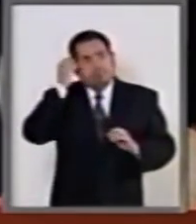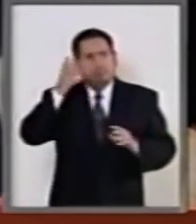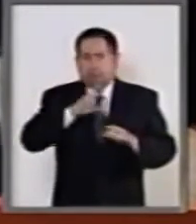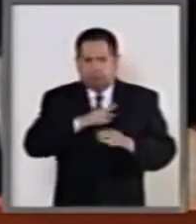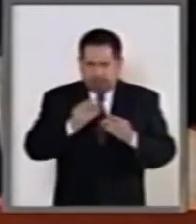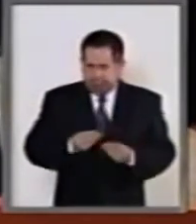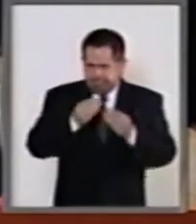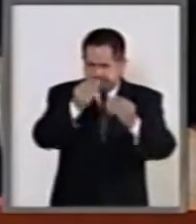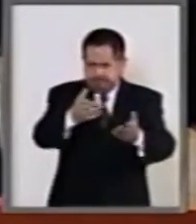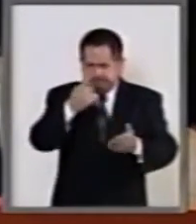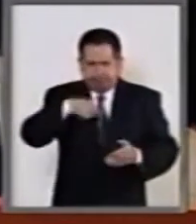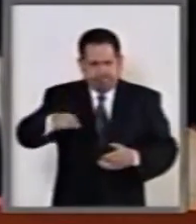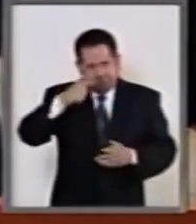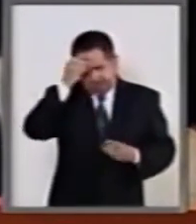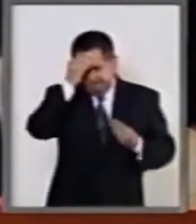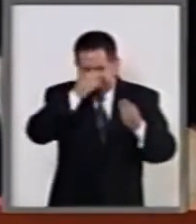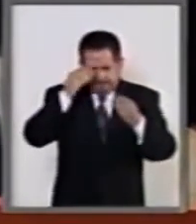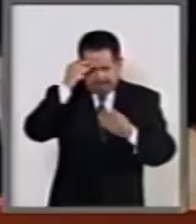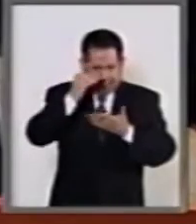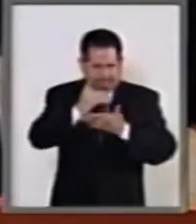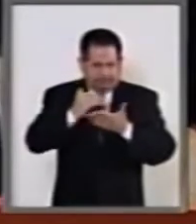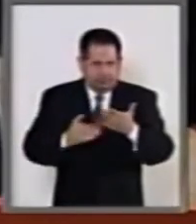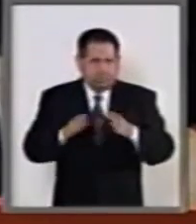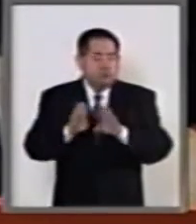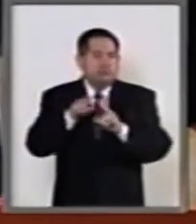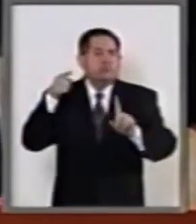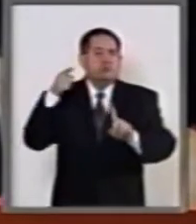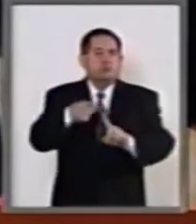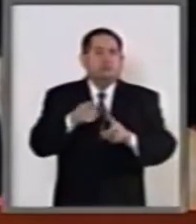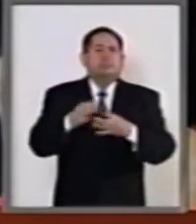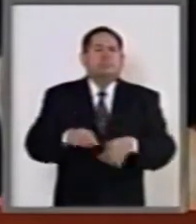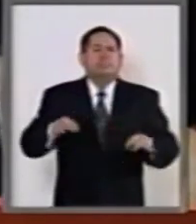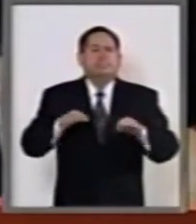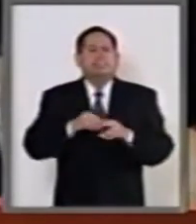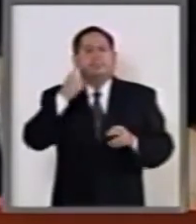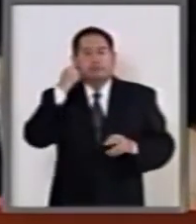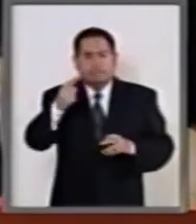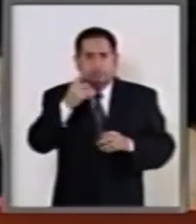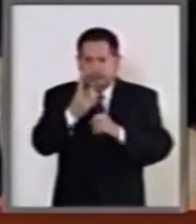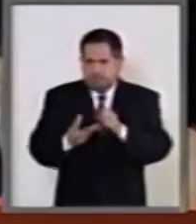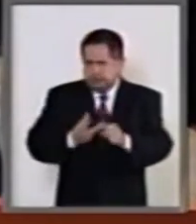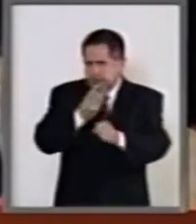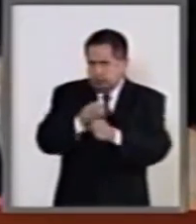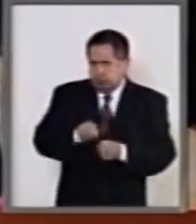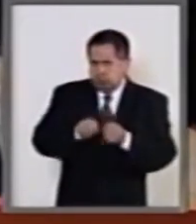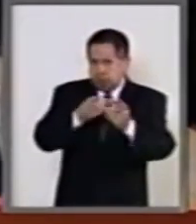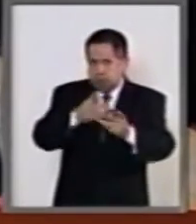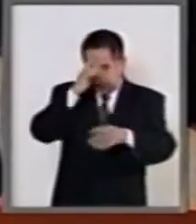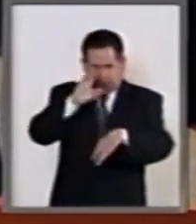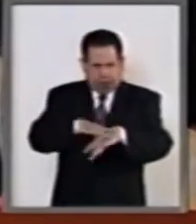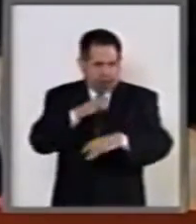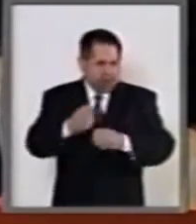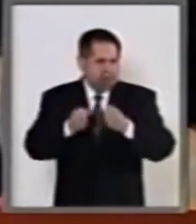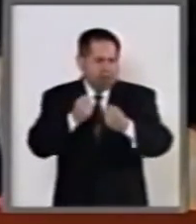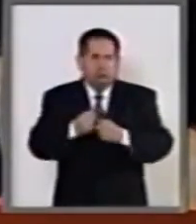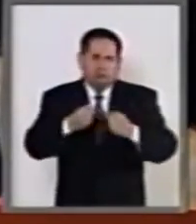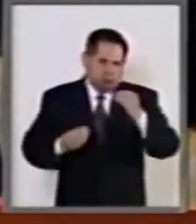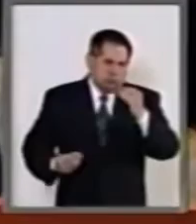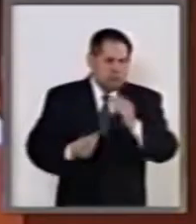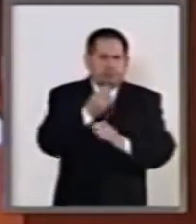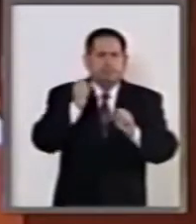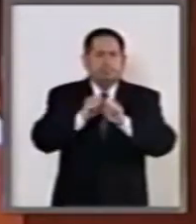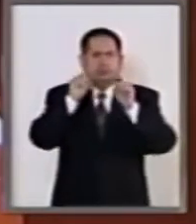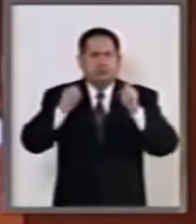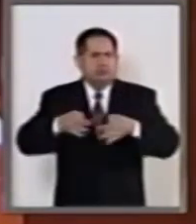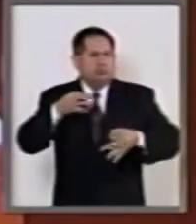de plantear para la reflexión, con el único afán de contribuir a fortalecer nuestro nuevo sistema